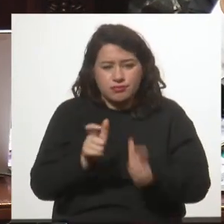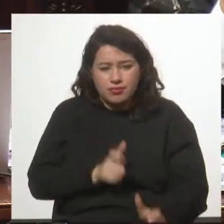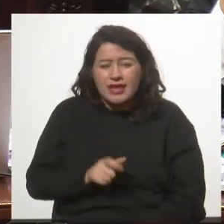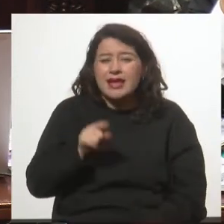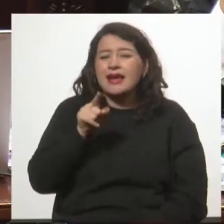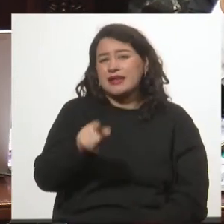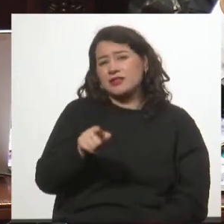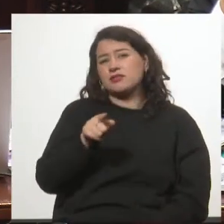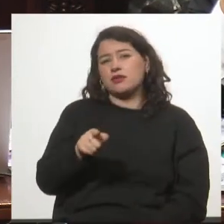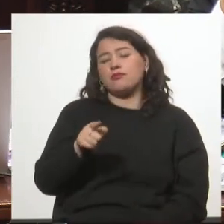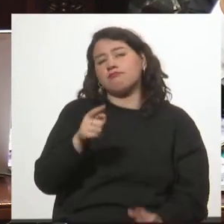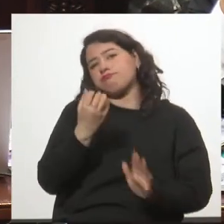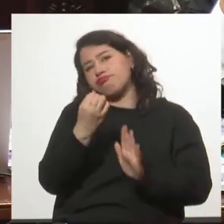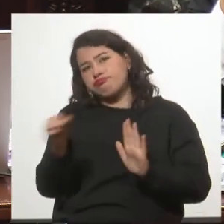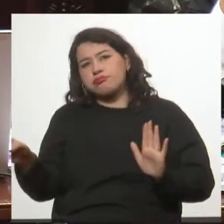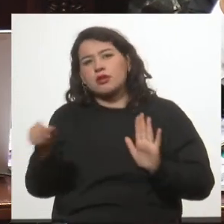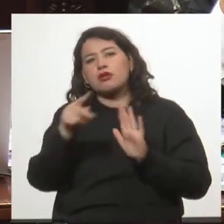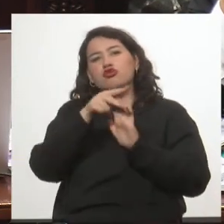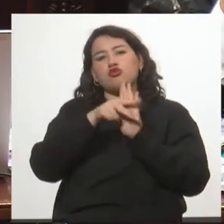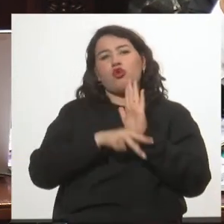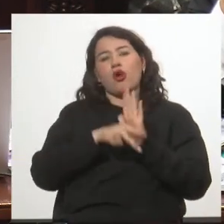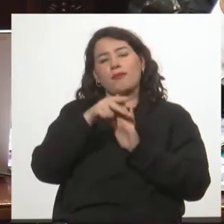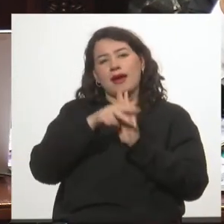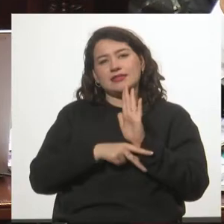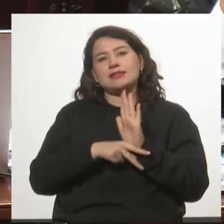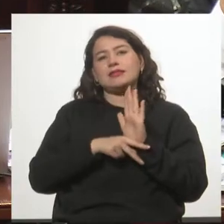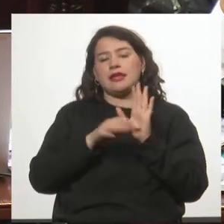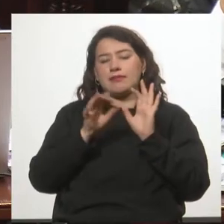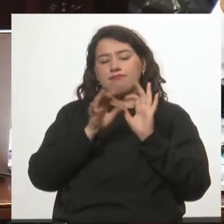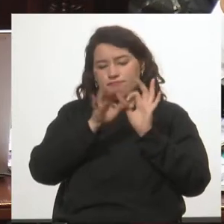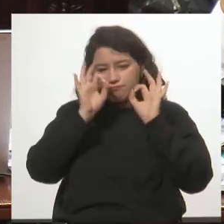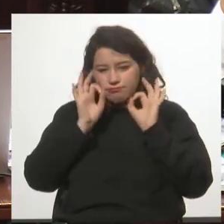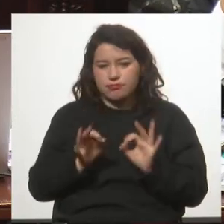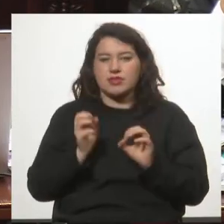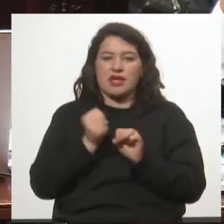las normas de actuación administrativa